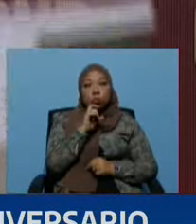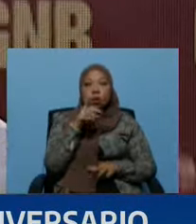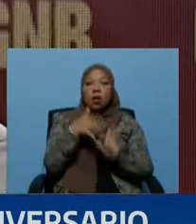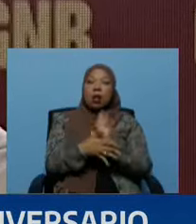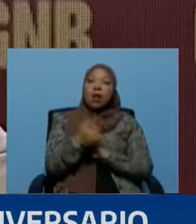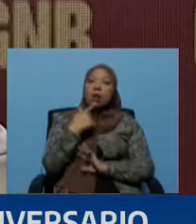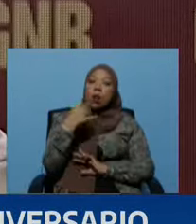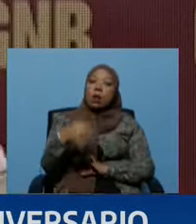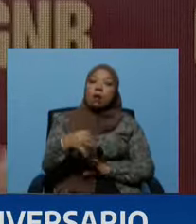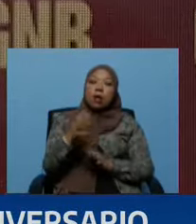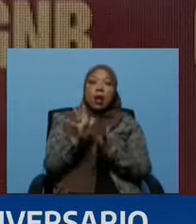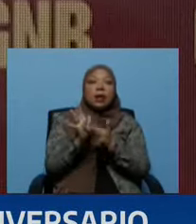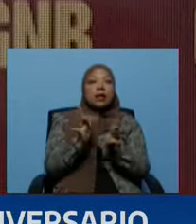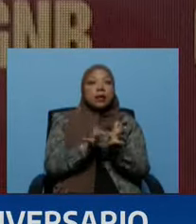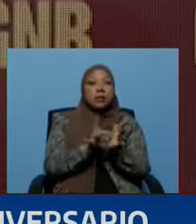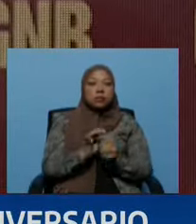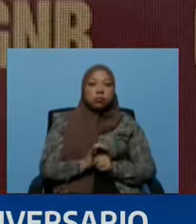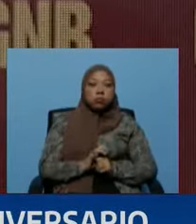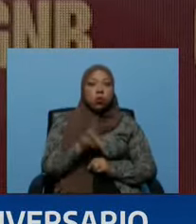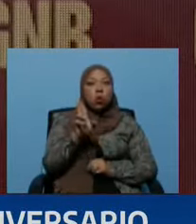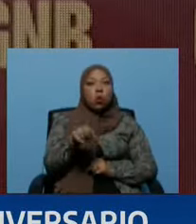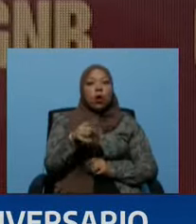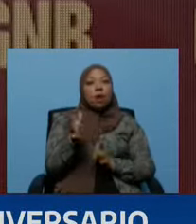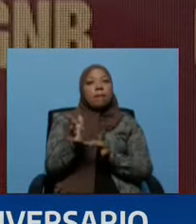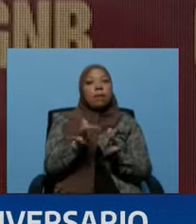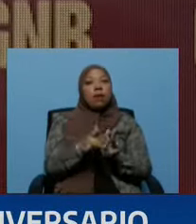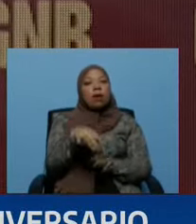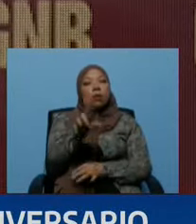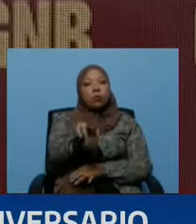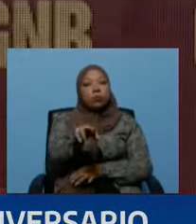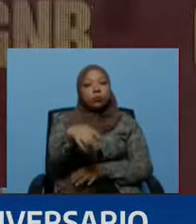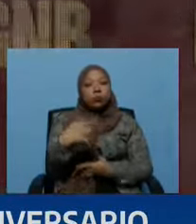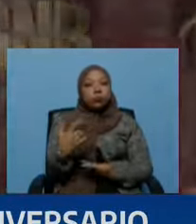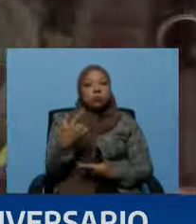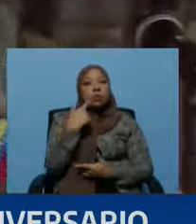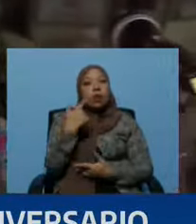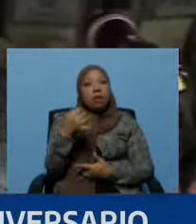las verdades bíblicas, casi una verdad bíblica.